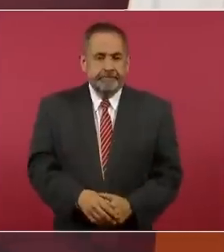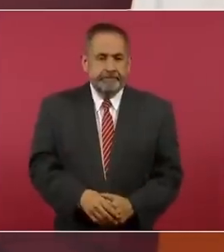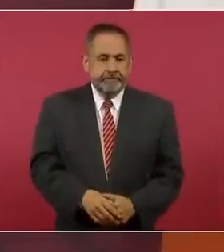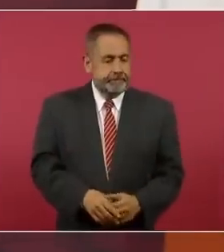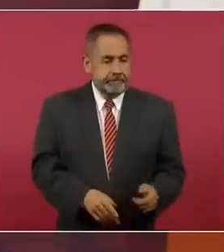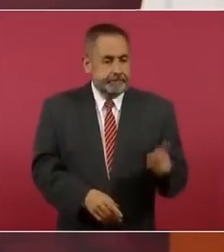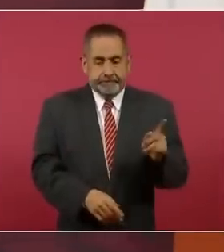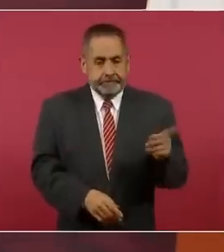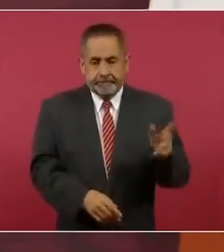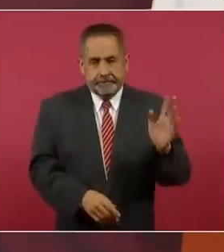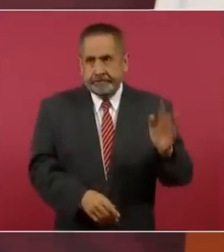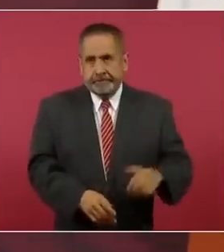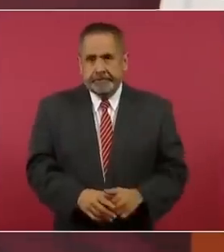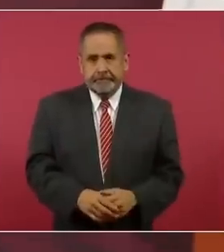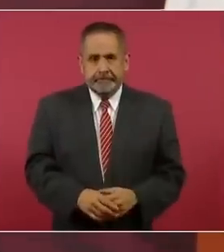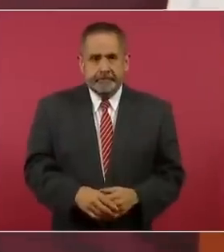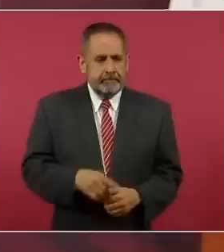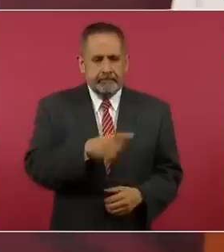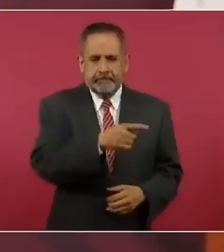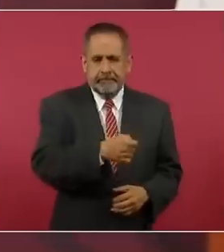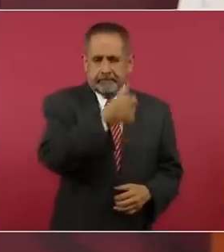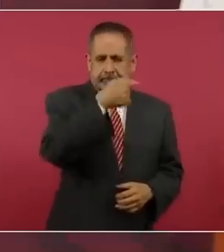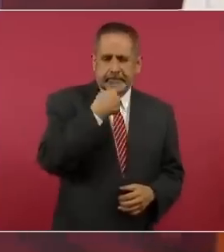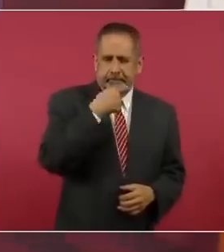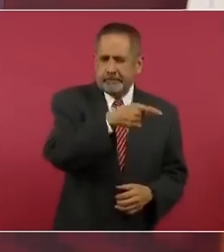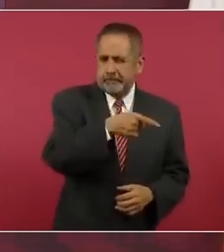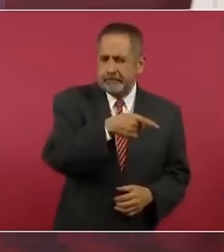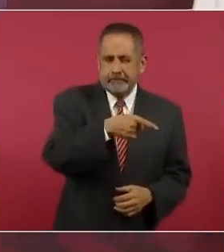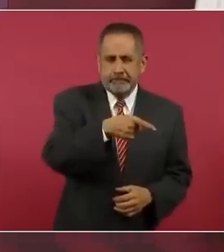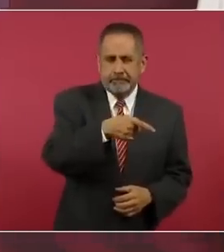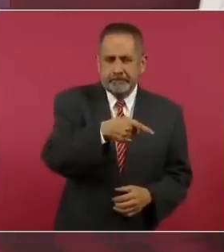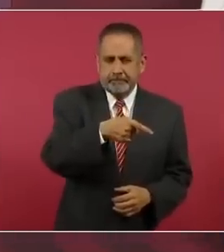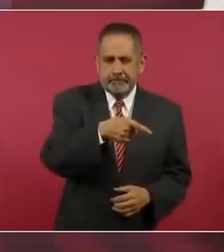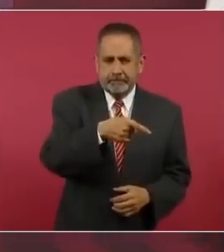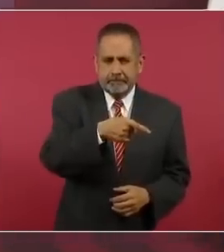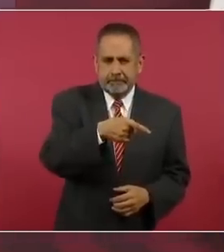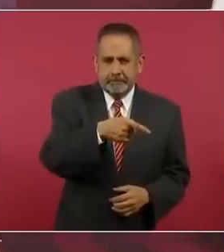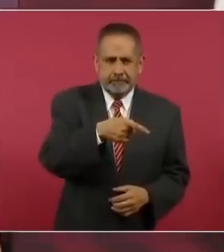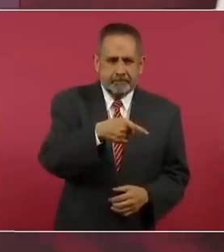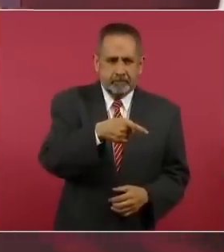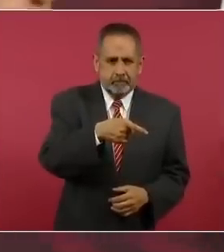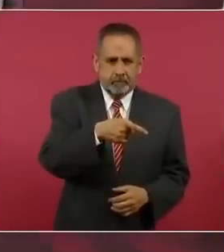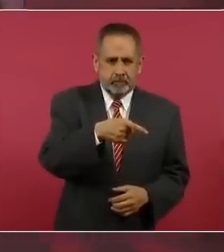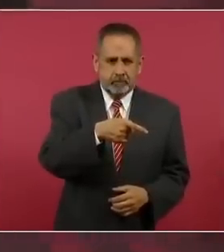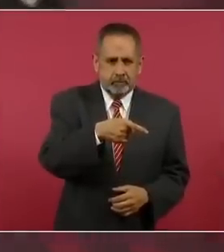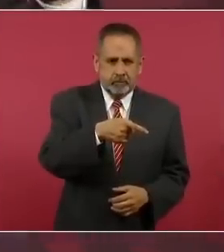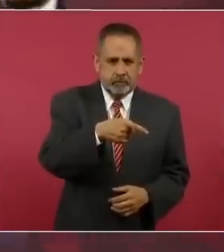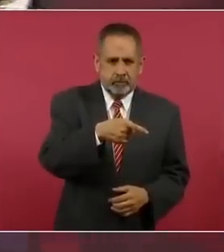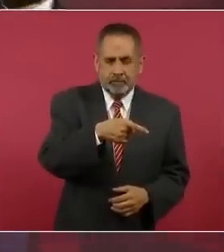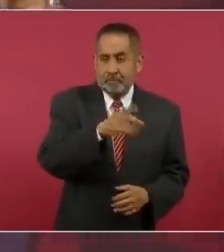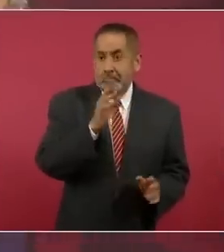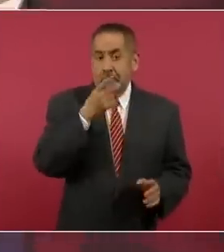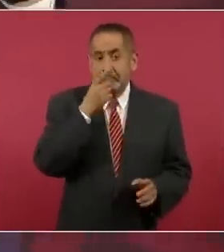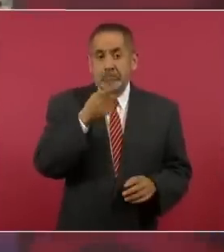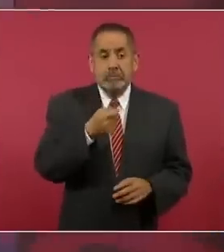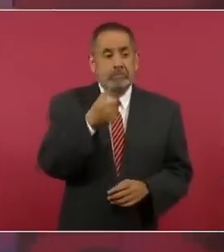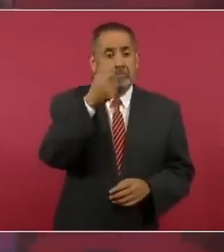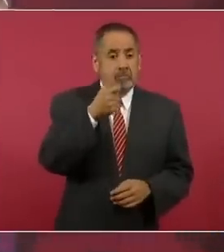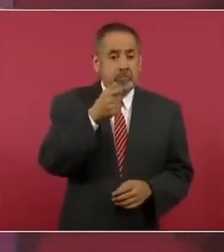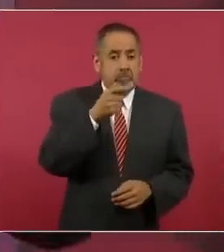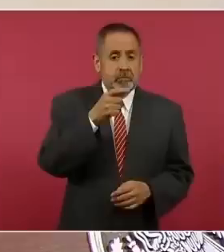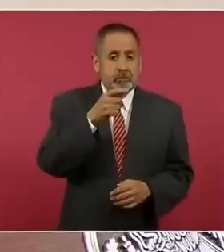Primero echaron a andar ahí un programa para revisar los frenos